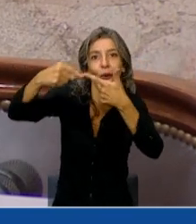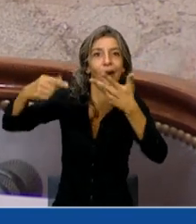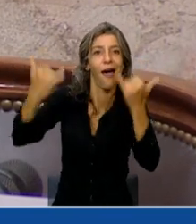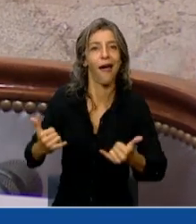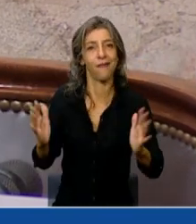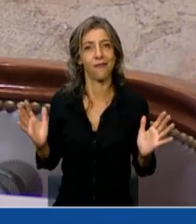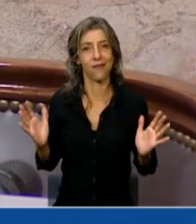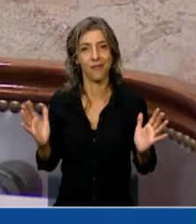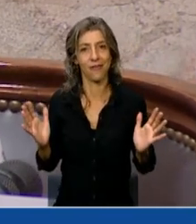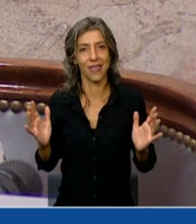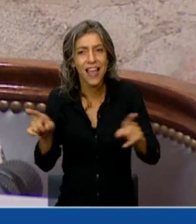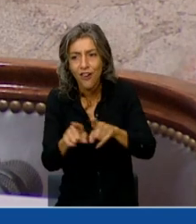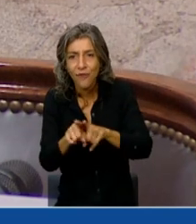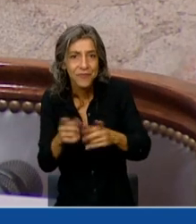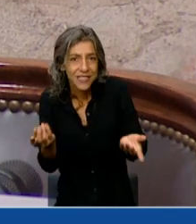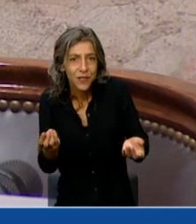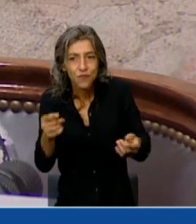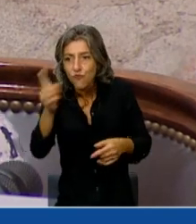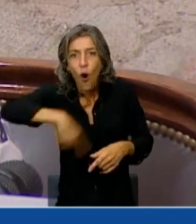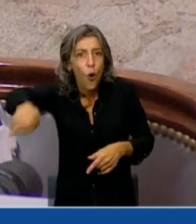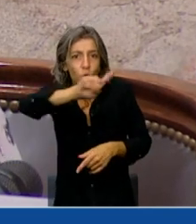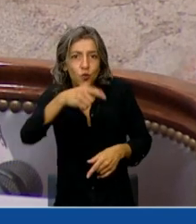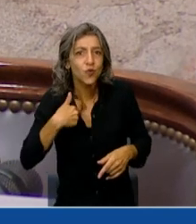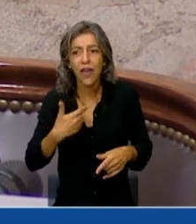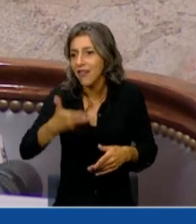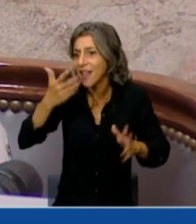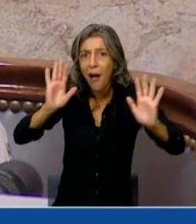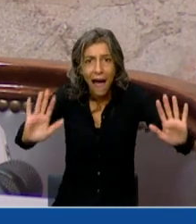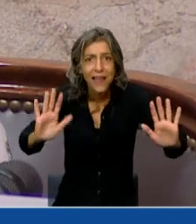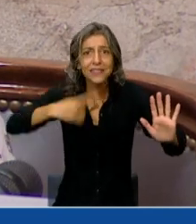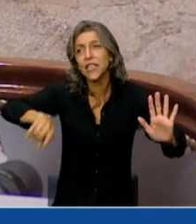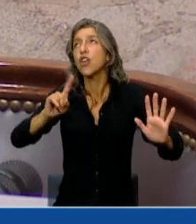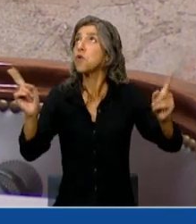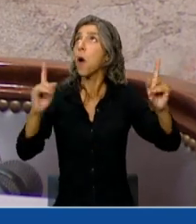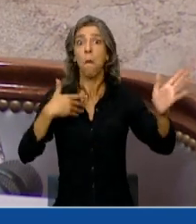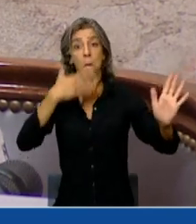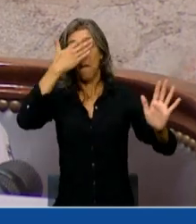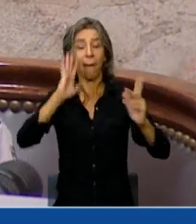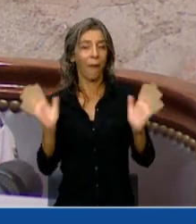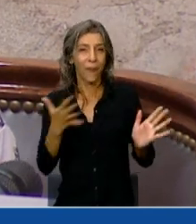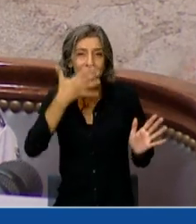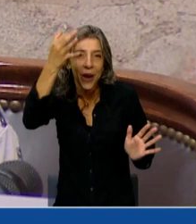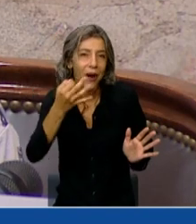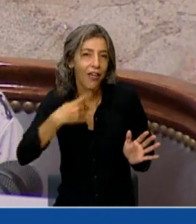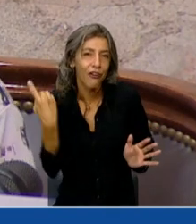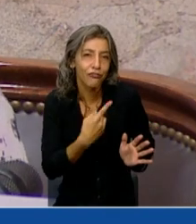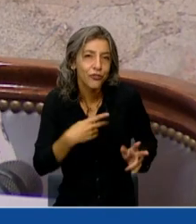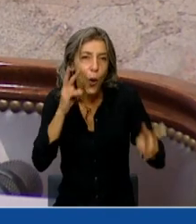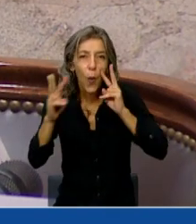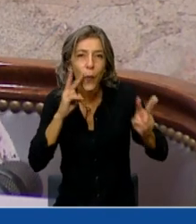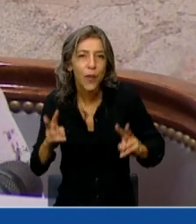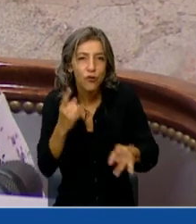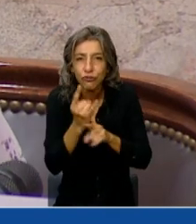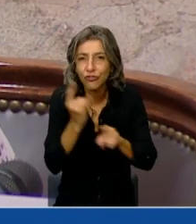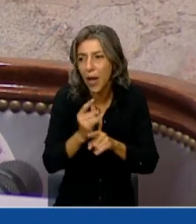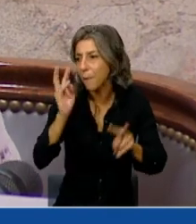a este creciente proceso negacionista, donde acá ya lo hemos visto, lo hemos escuchado y lo vemos por